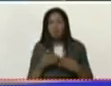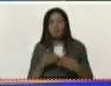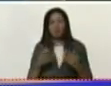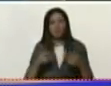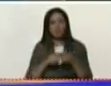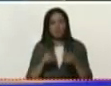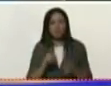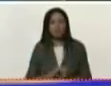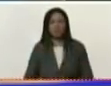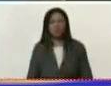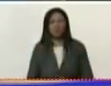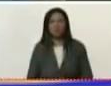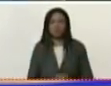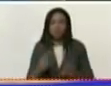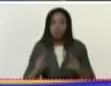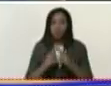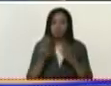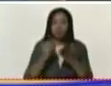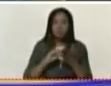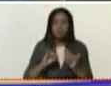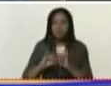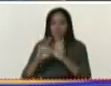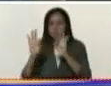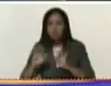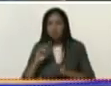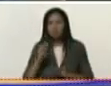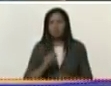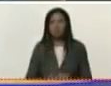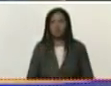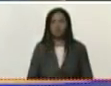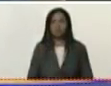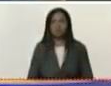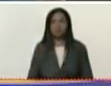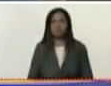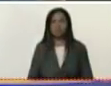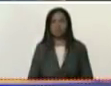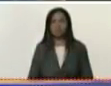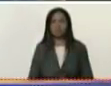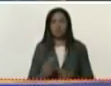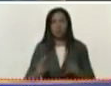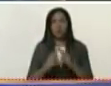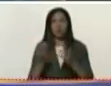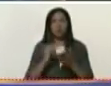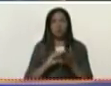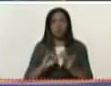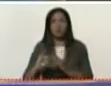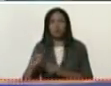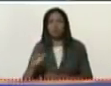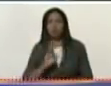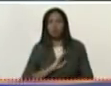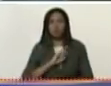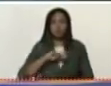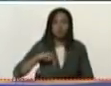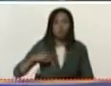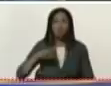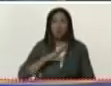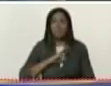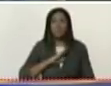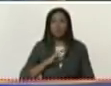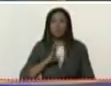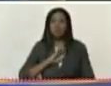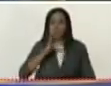comunidad, el reencuentro consigo mismo, el reencuentro con uno mismo, uno y su